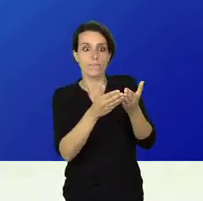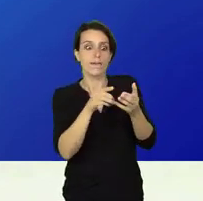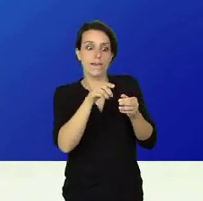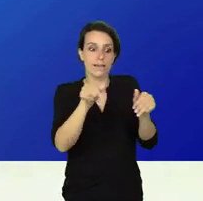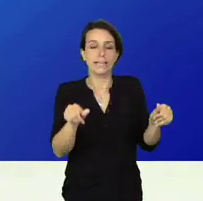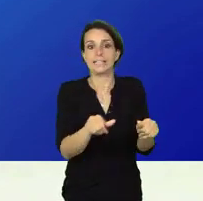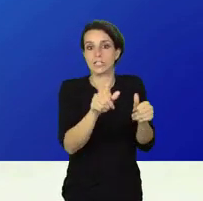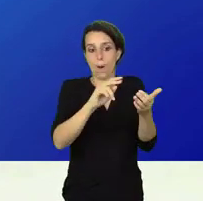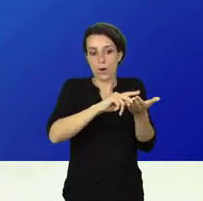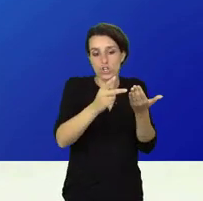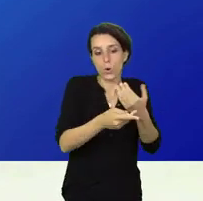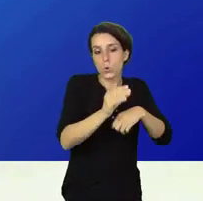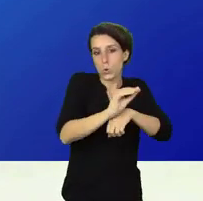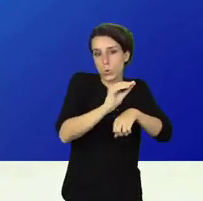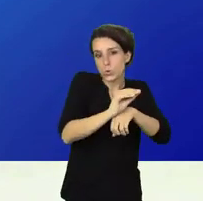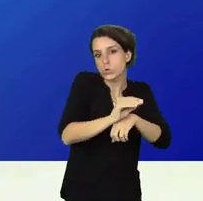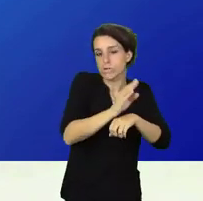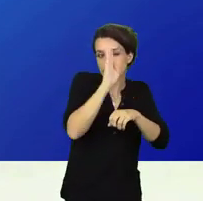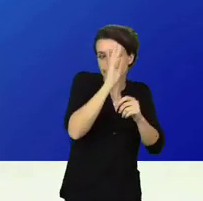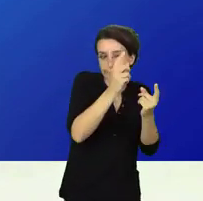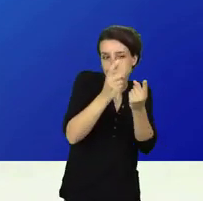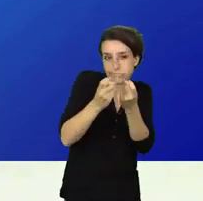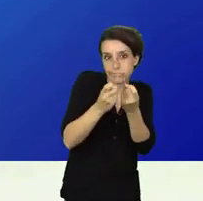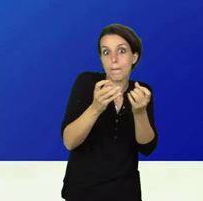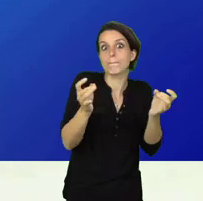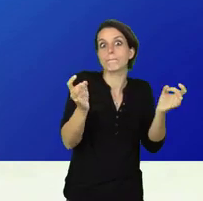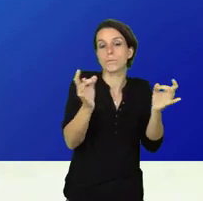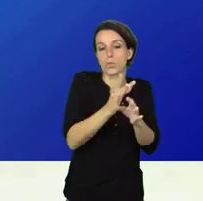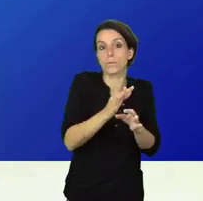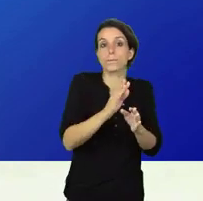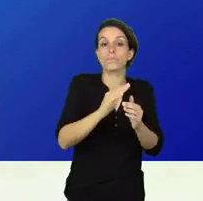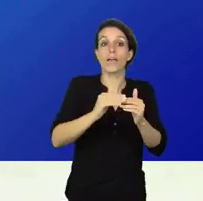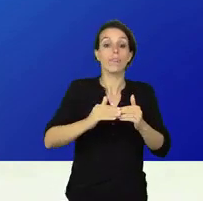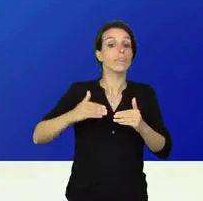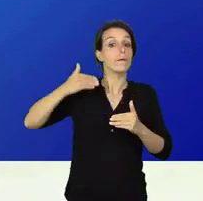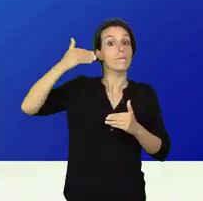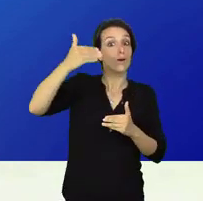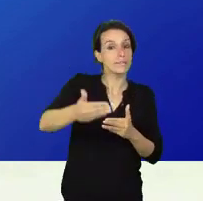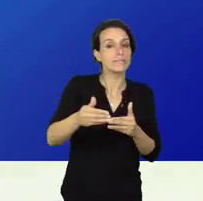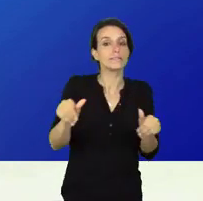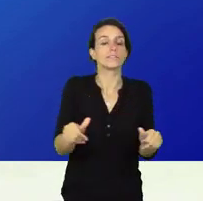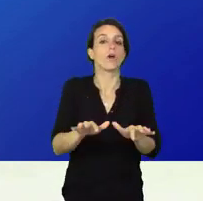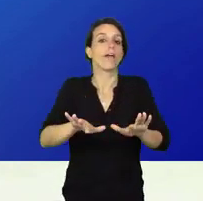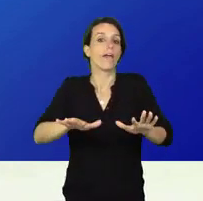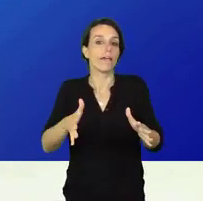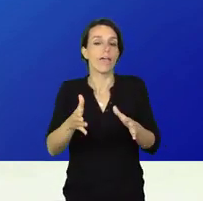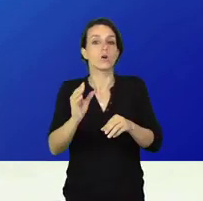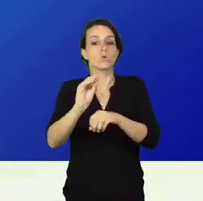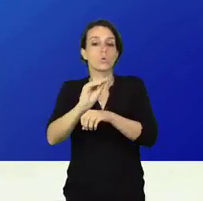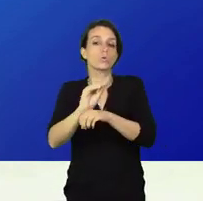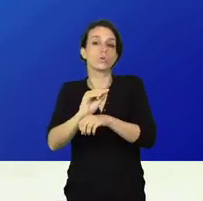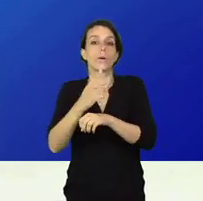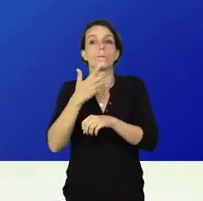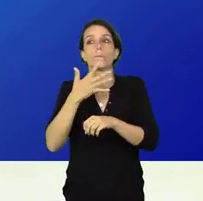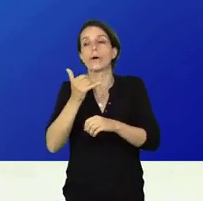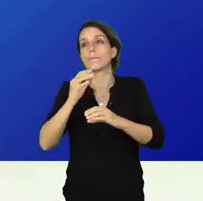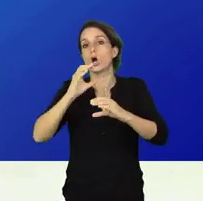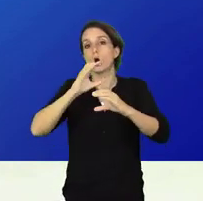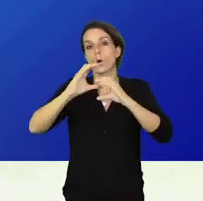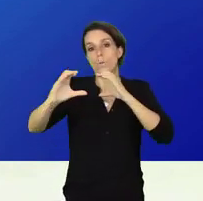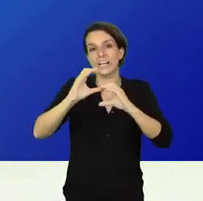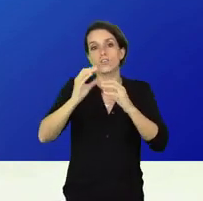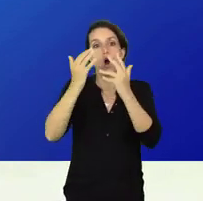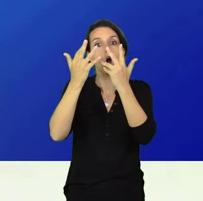que pasaron por ese curso. Más adelante lo que se hizo fue incorporar concretamente en cursos como pueden